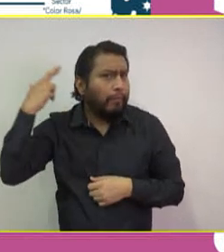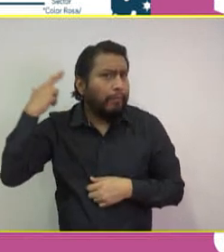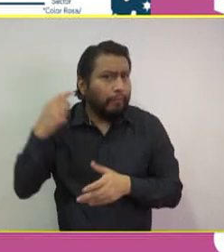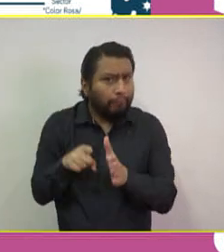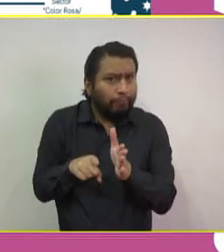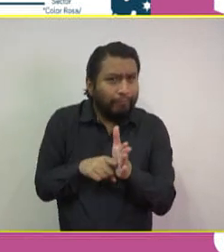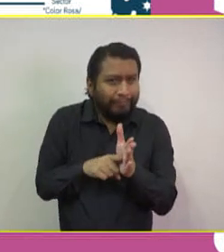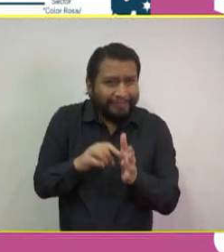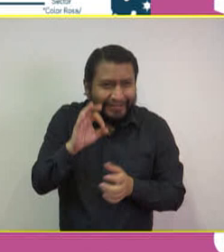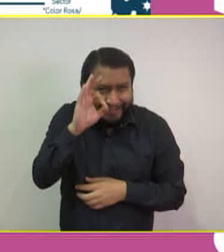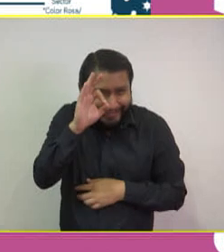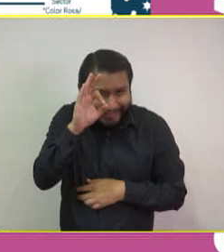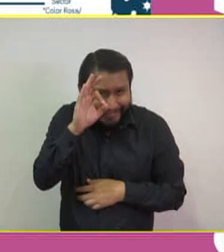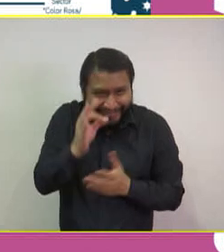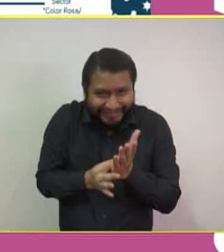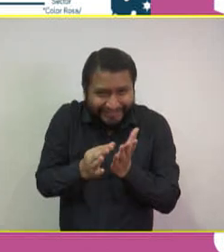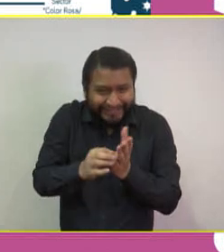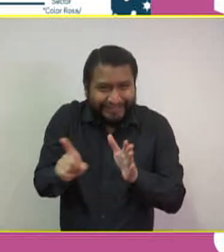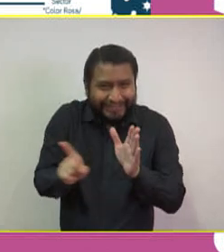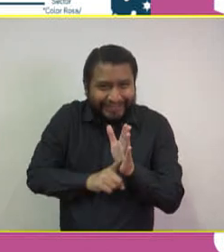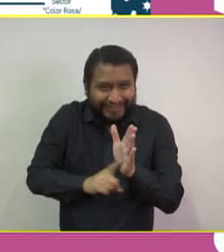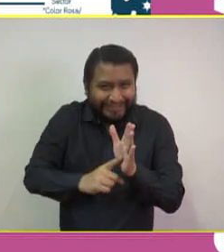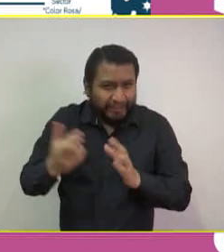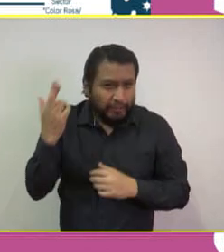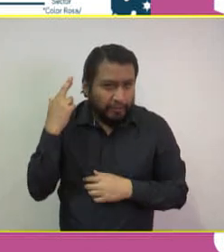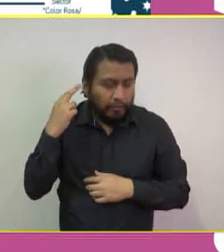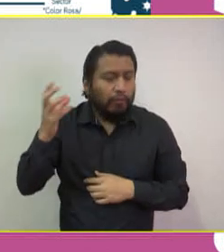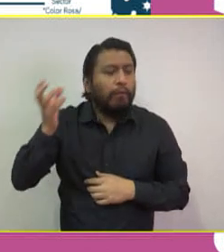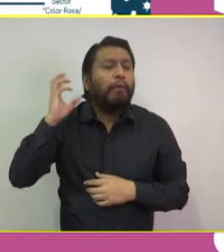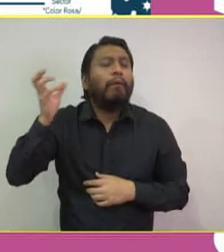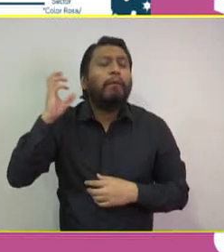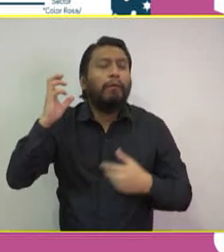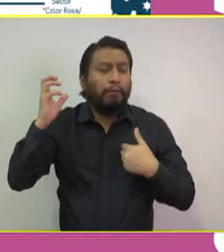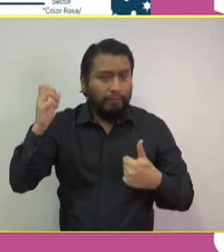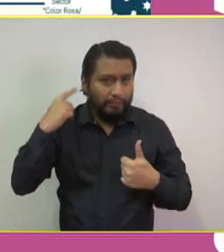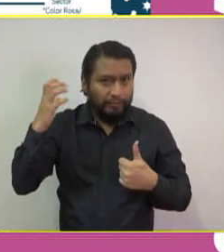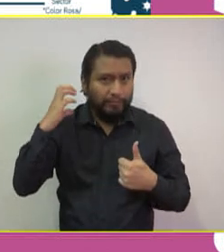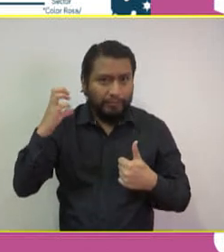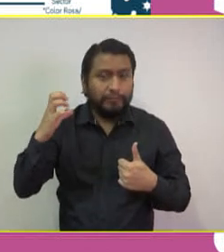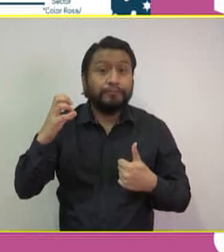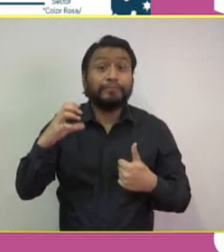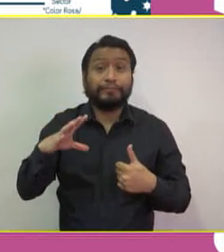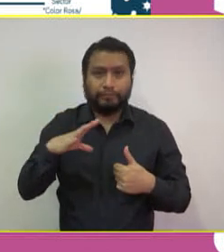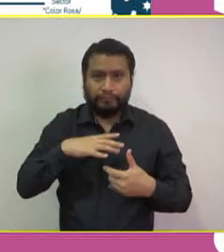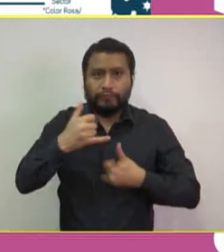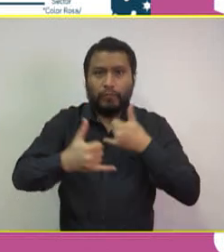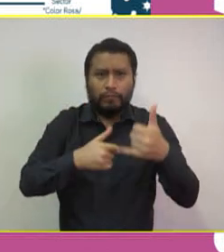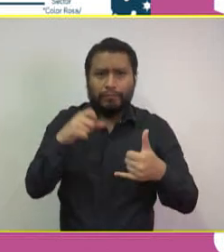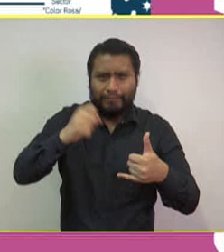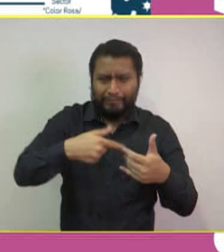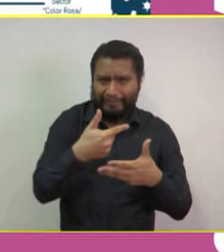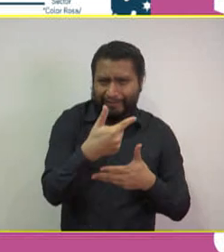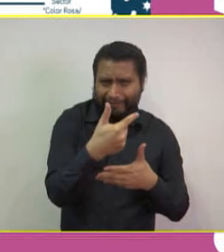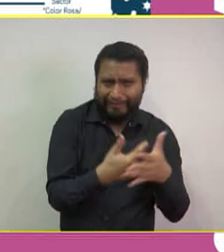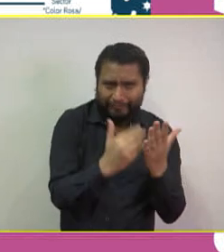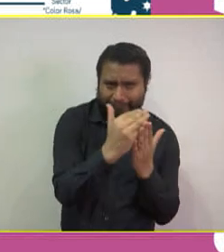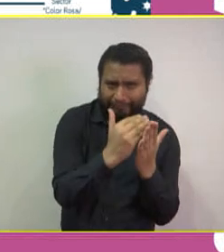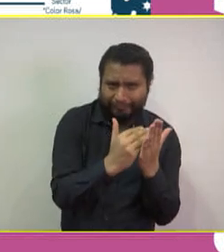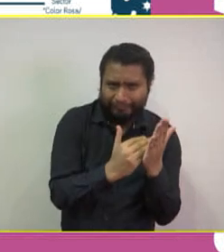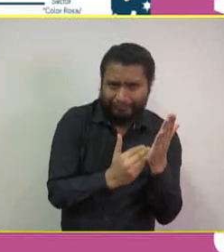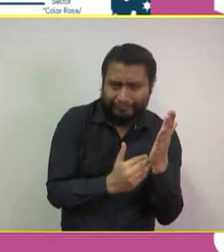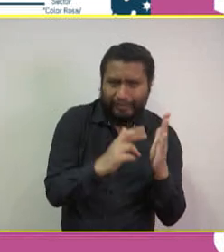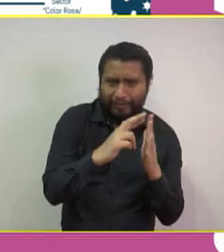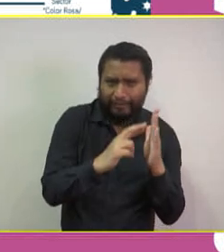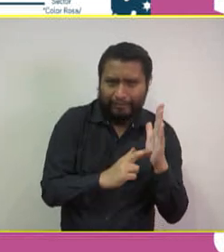parte de la inclusividad. Y se juega por equivalencias. En el instructivo vienen las equivalencias